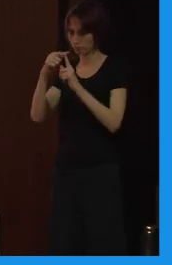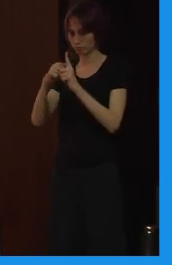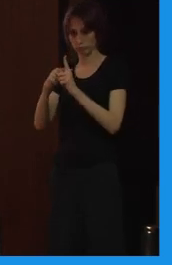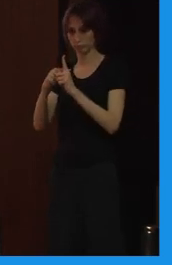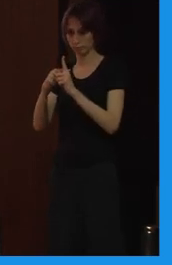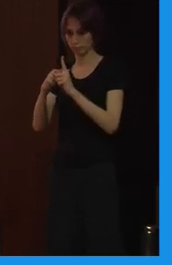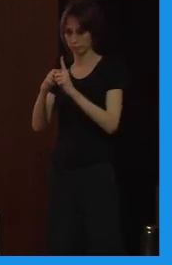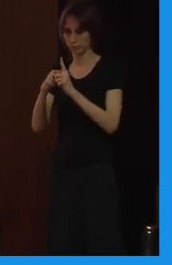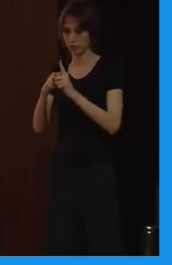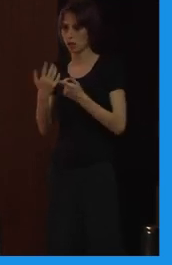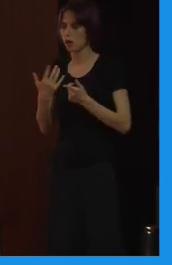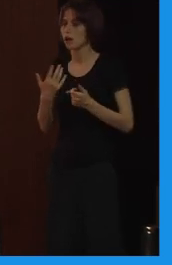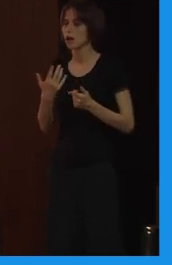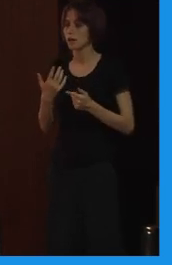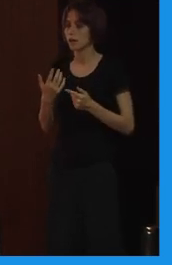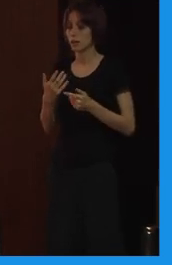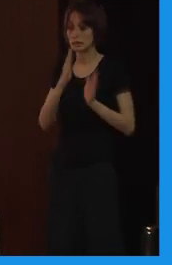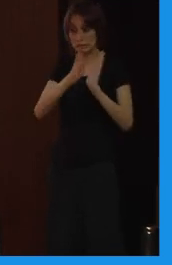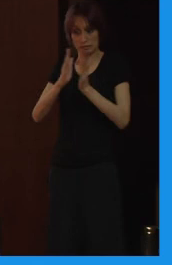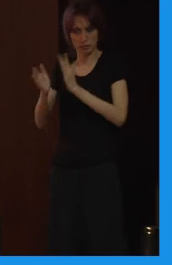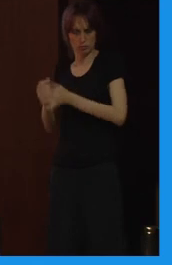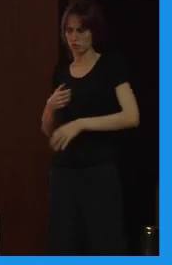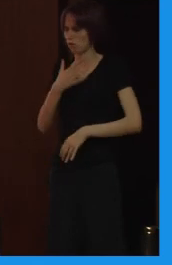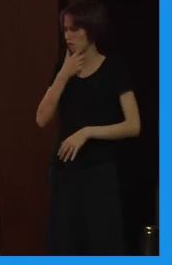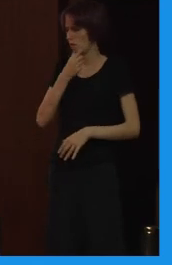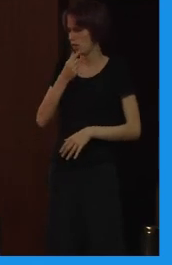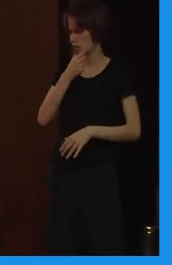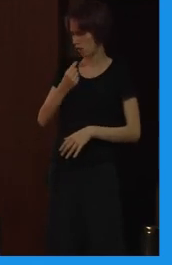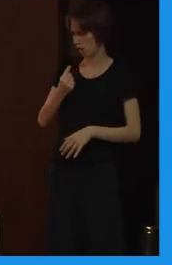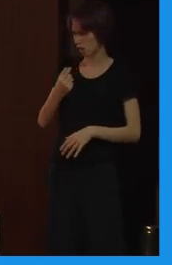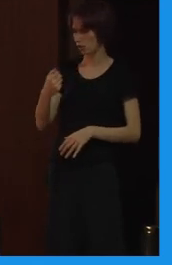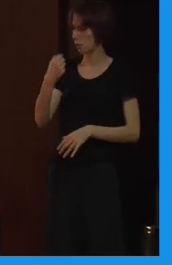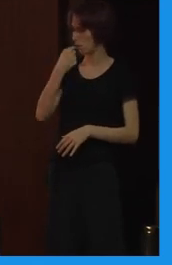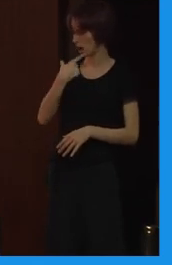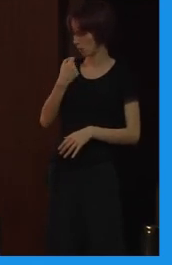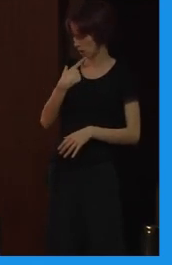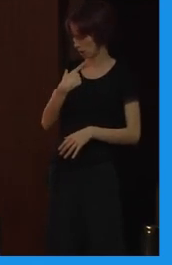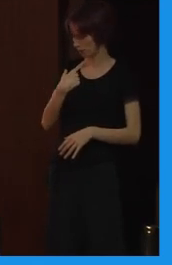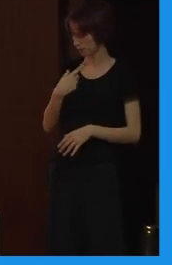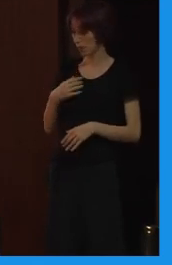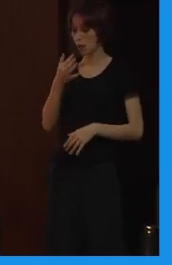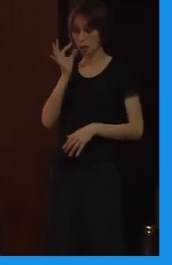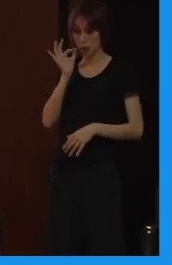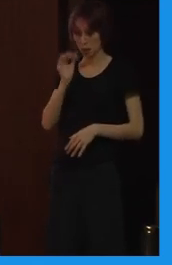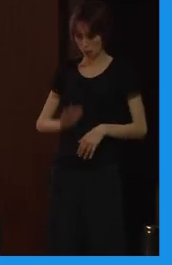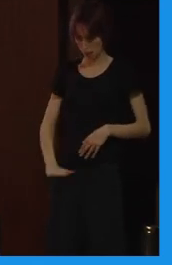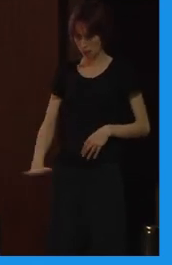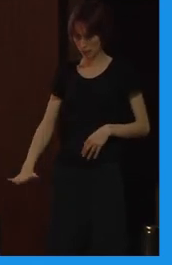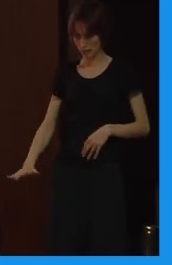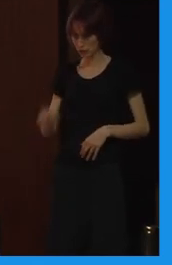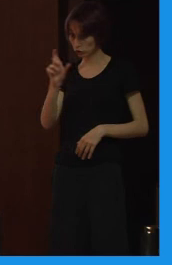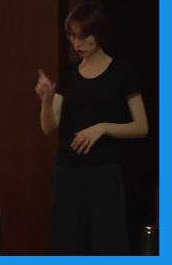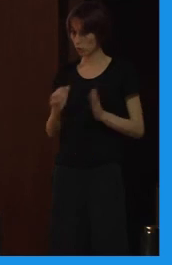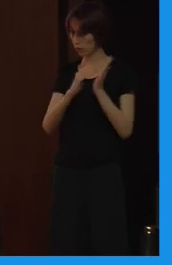de suplementar. Muchos niños de nuestra comunidad tienen que estar tomando vitamina D en gotitas, porque hay mucho déficit de vitamina